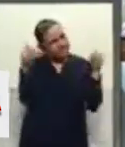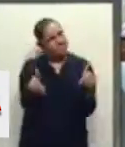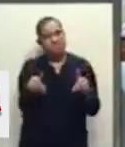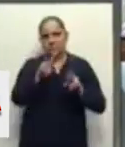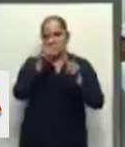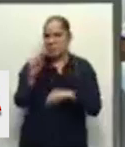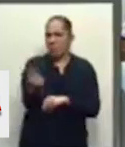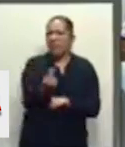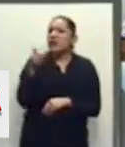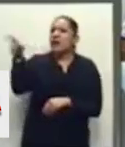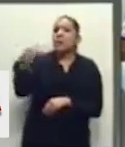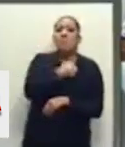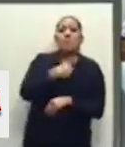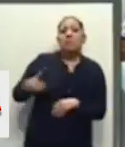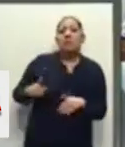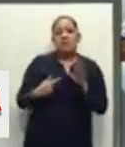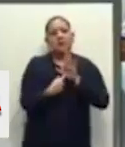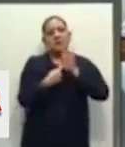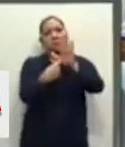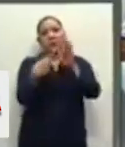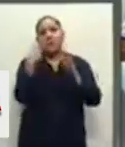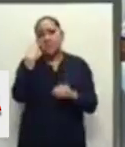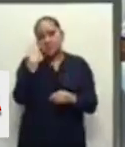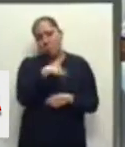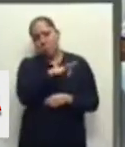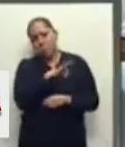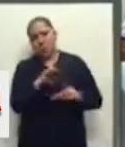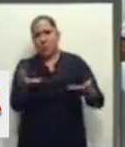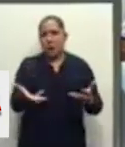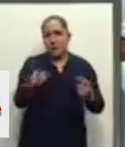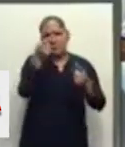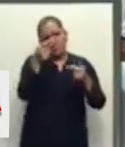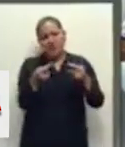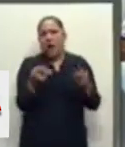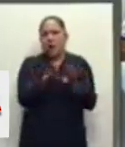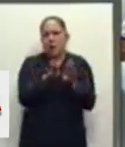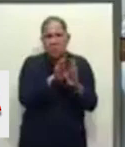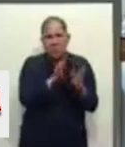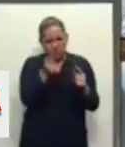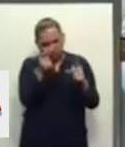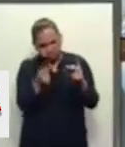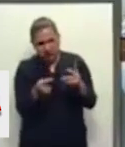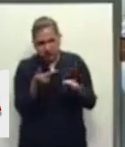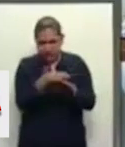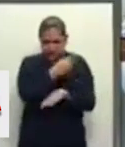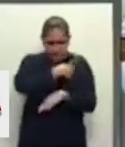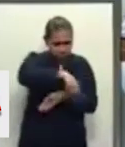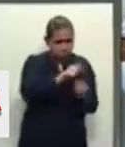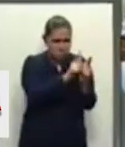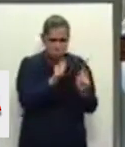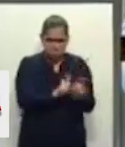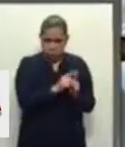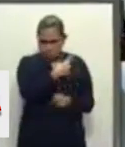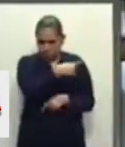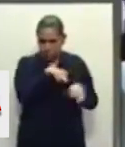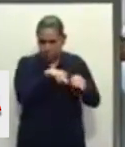entre privados o su gabinete, y eso no resuelve. Es nada más mediático, es